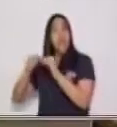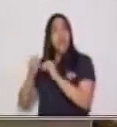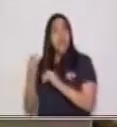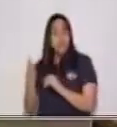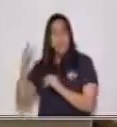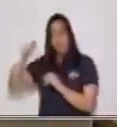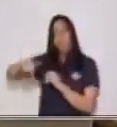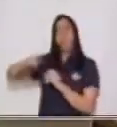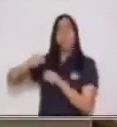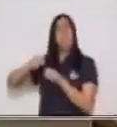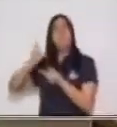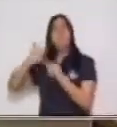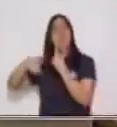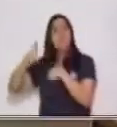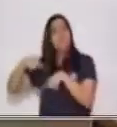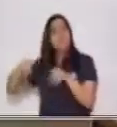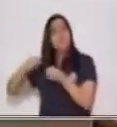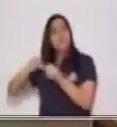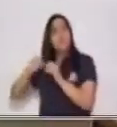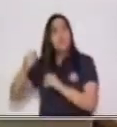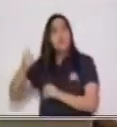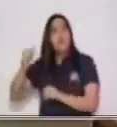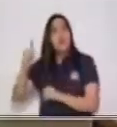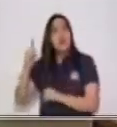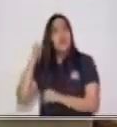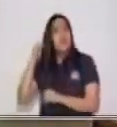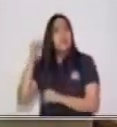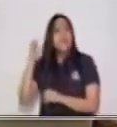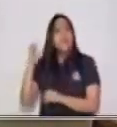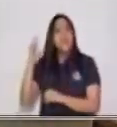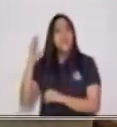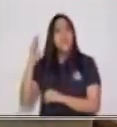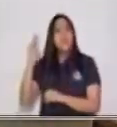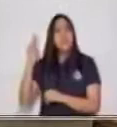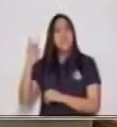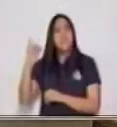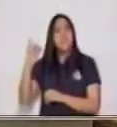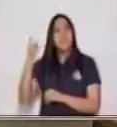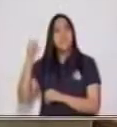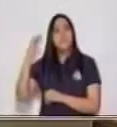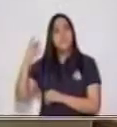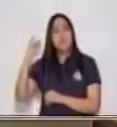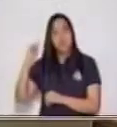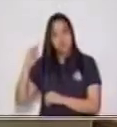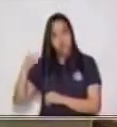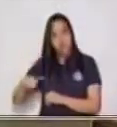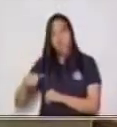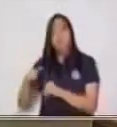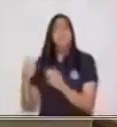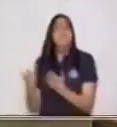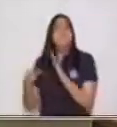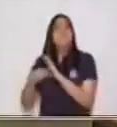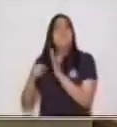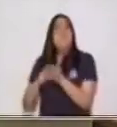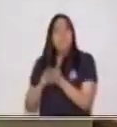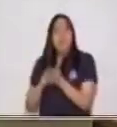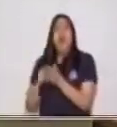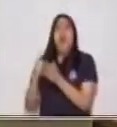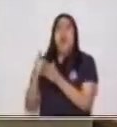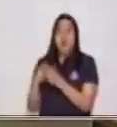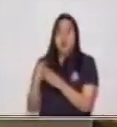algebraico? El lenguaje algebraico es utilizado cuando tenemos variables o valores que no